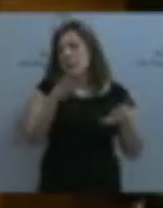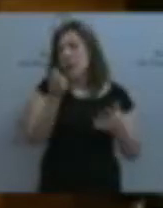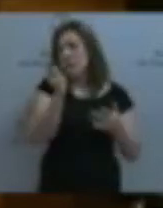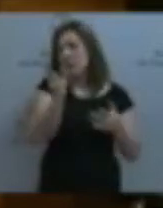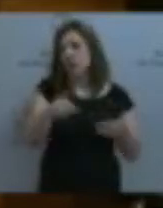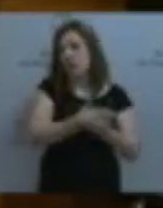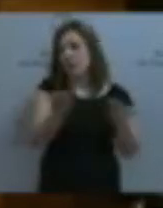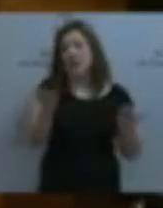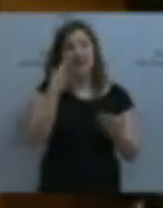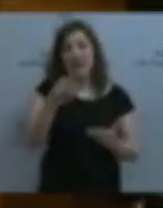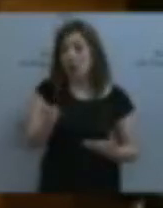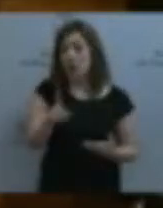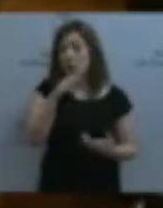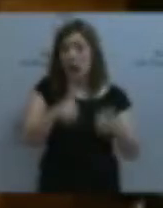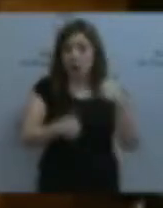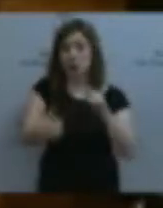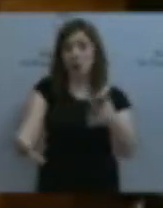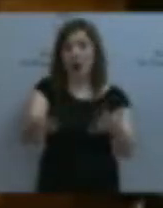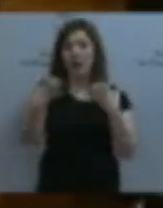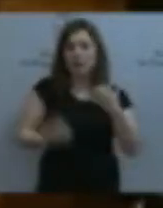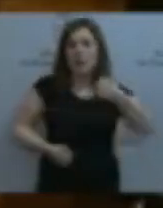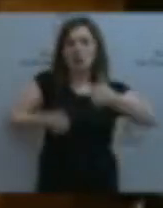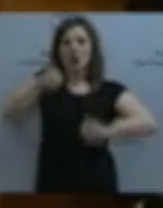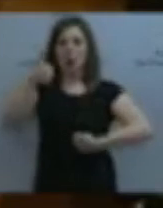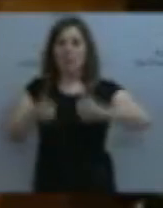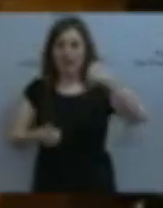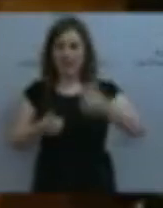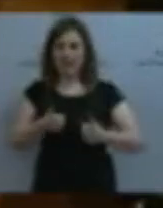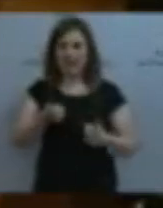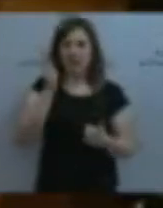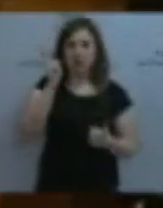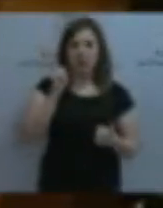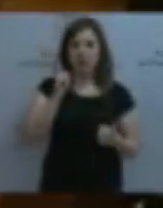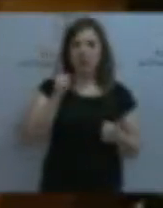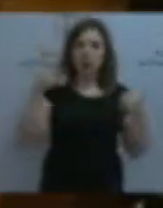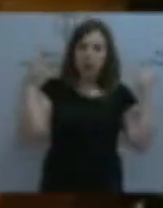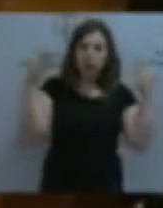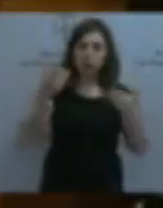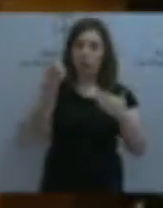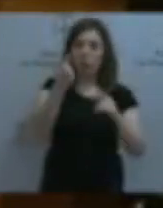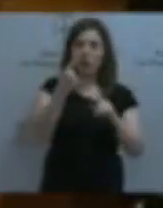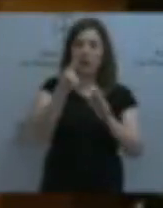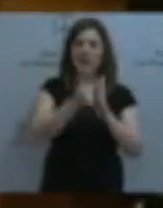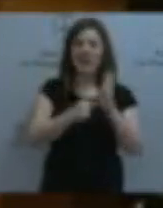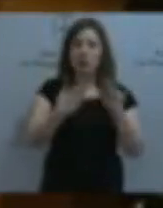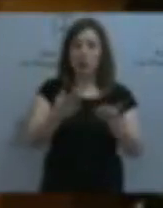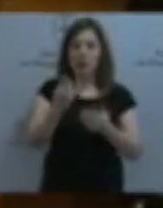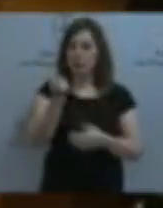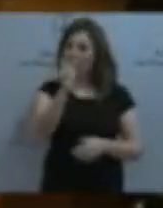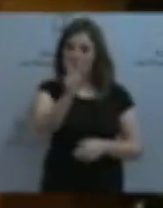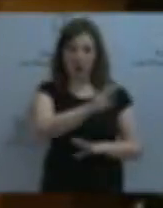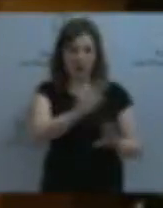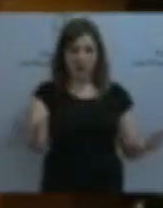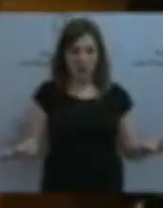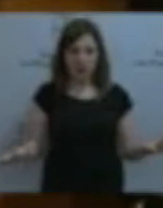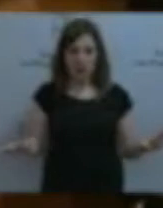porque es que para llevarse el concurso tienen que competir solamente prestando atención a un único criterio: el precio. El precio.